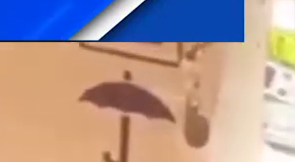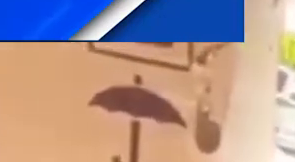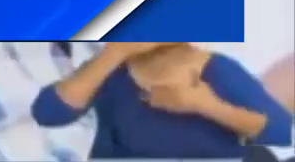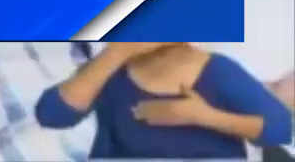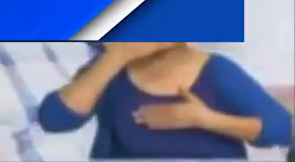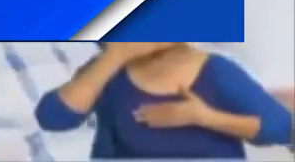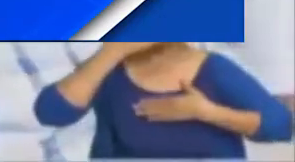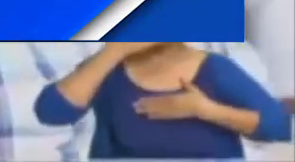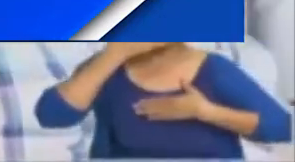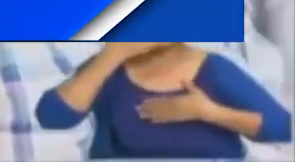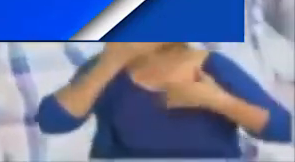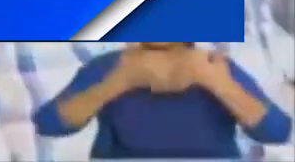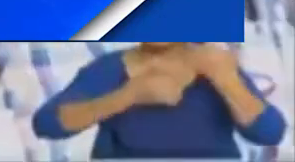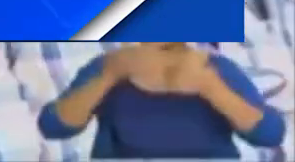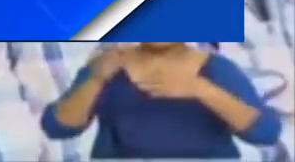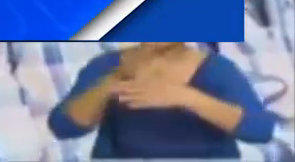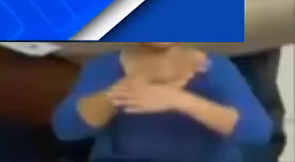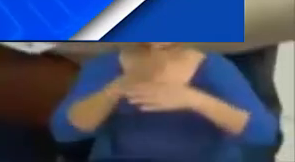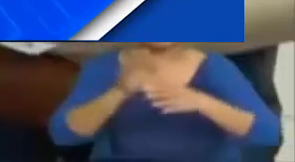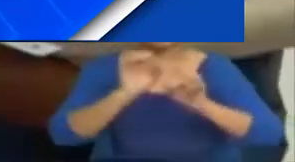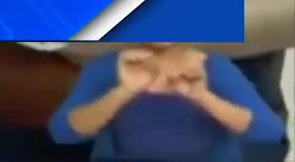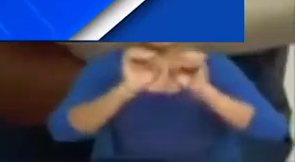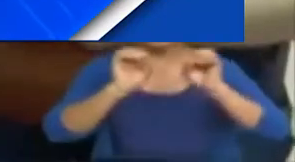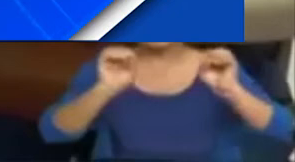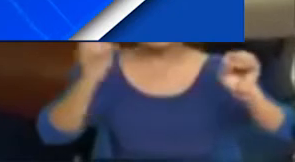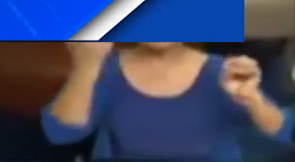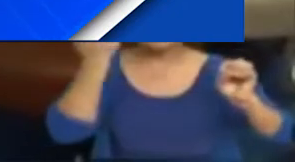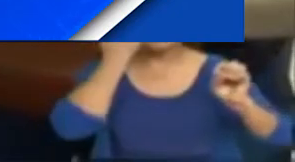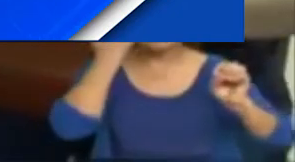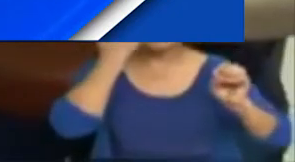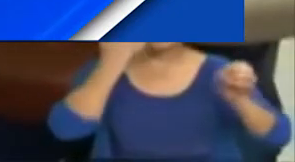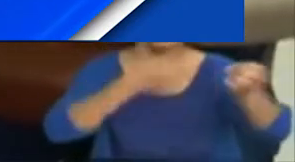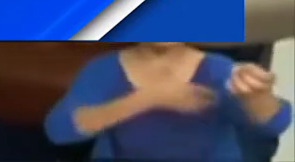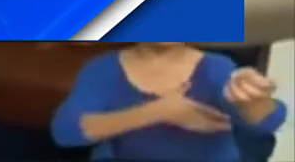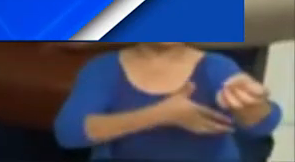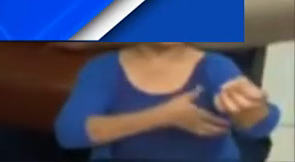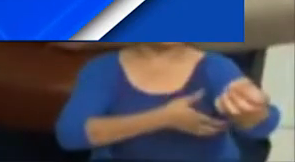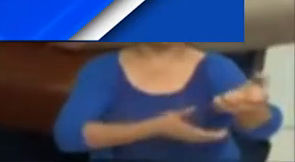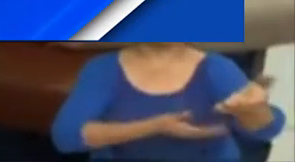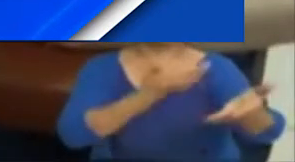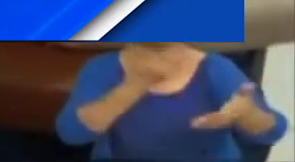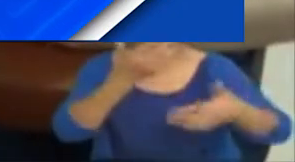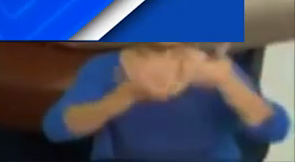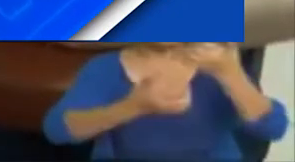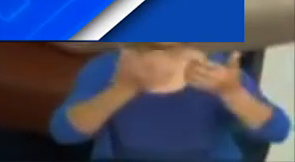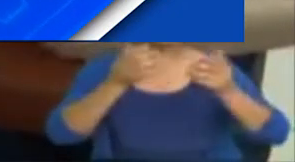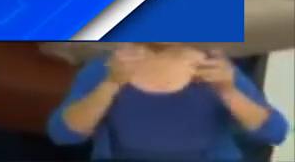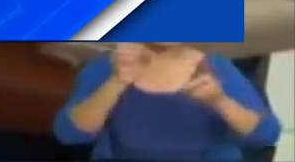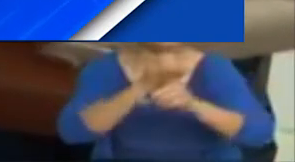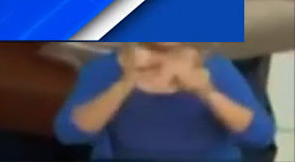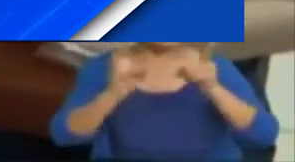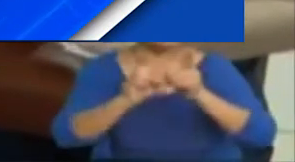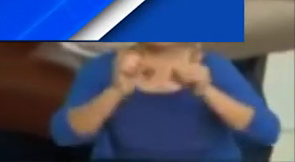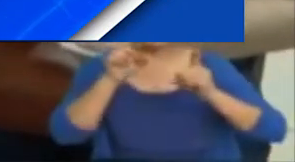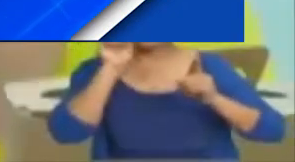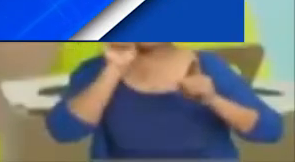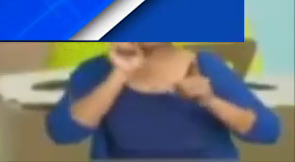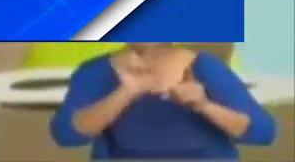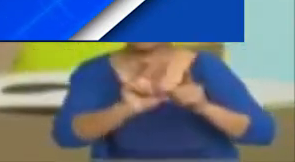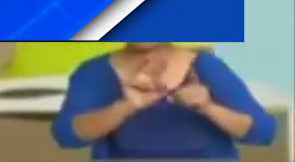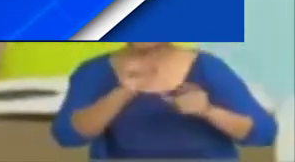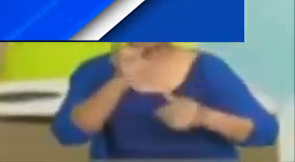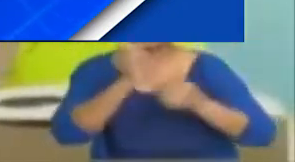por el ministerio de salud además se habla sobre la posibilidad de que ingresen al país más vacunas